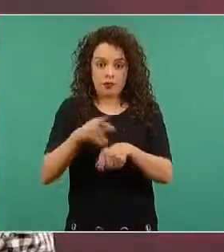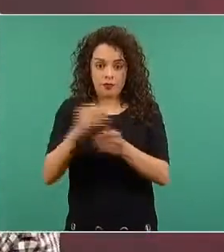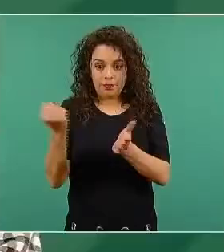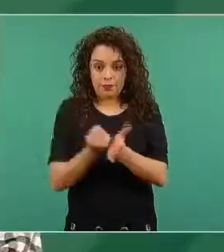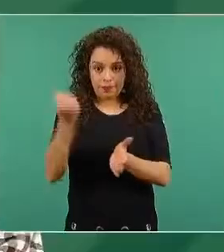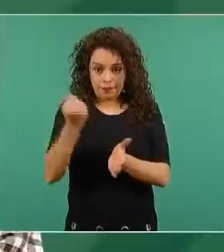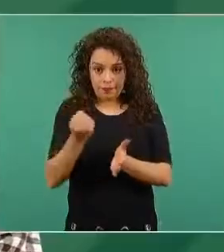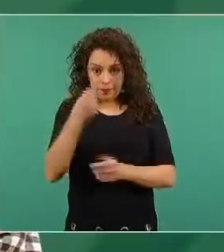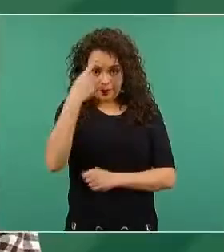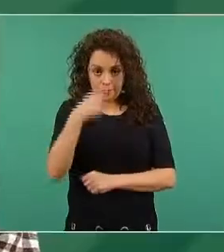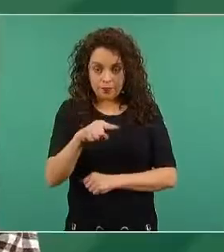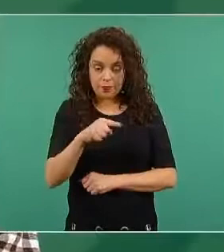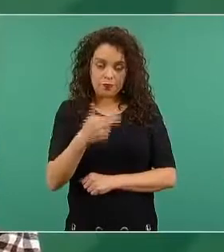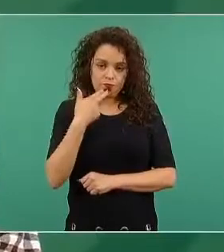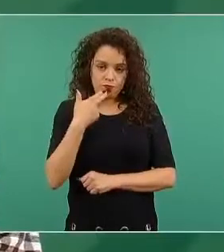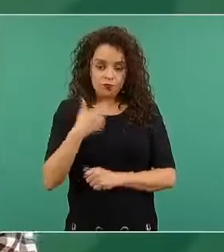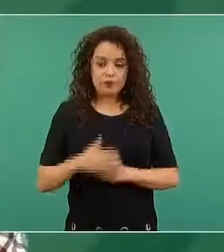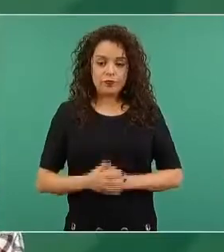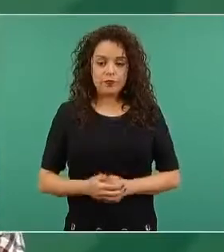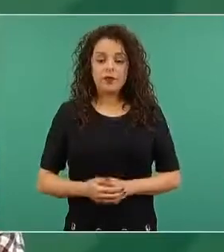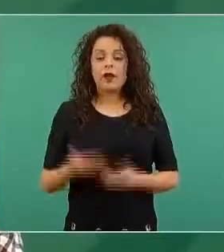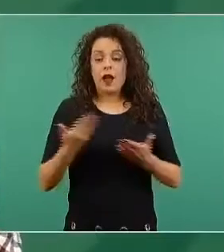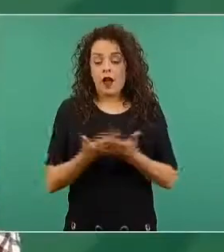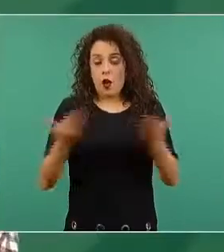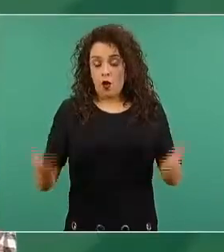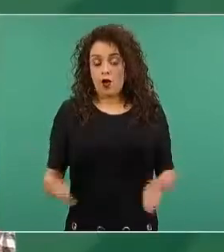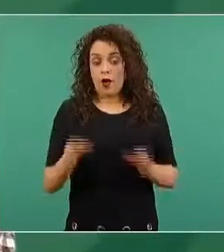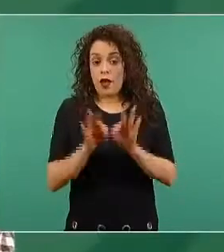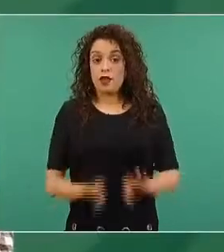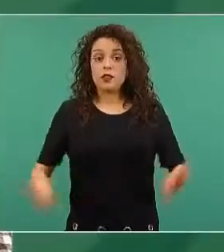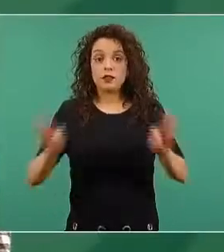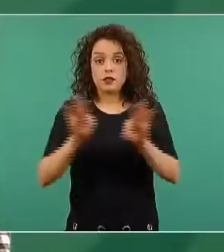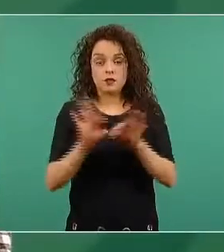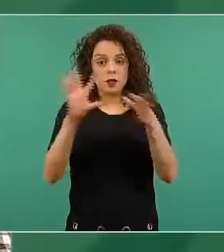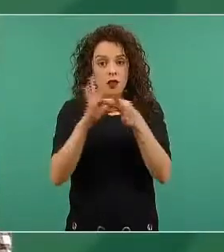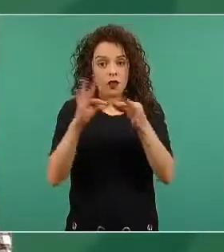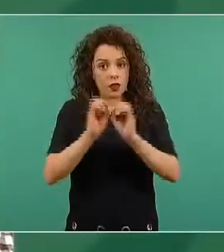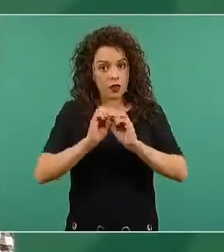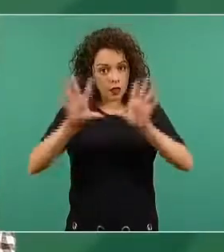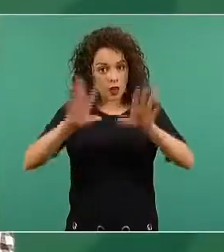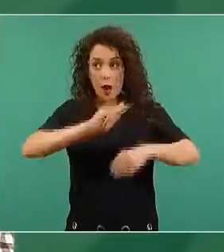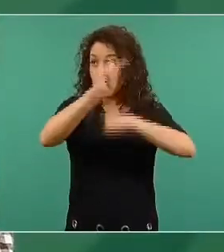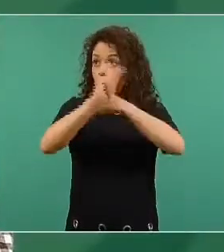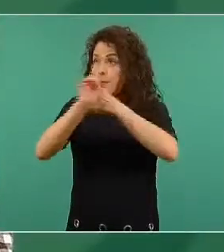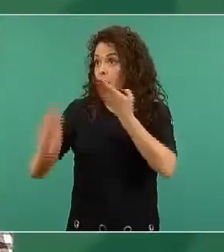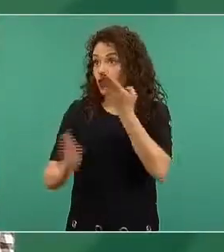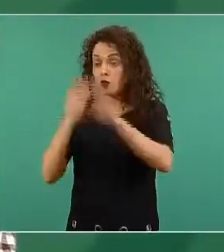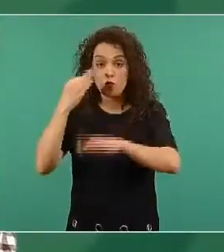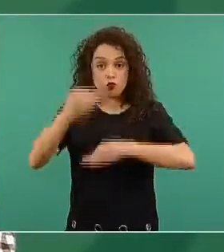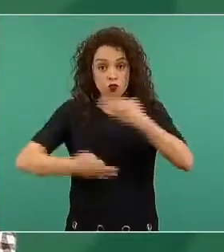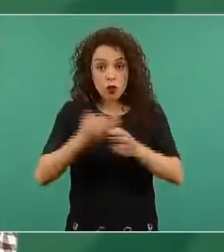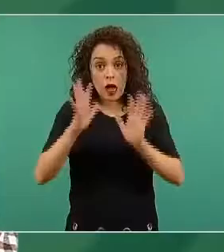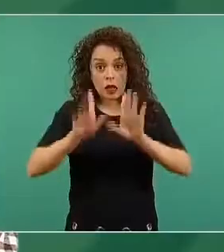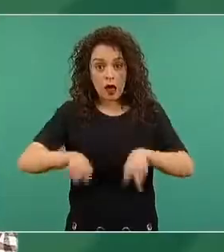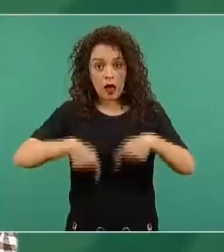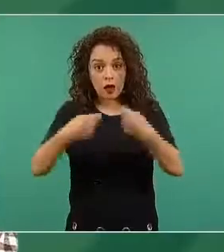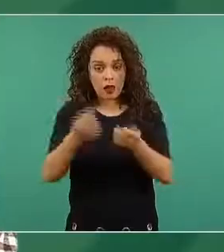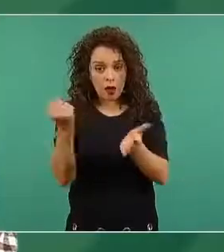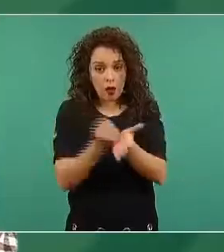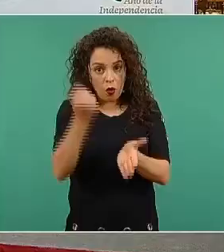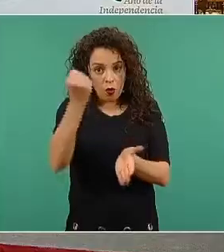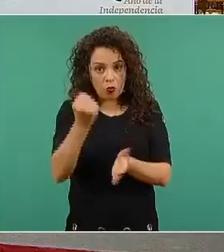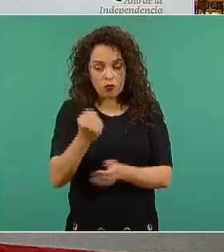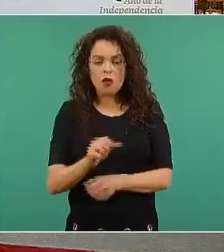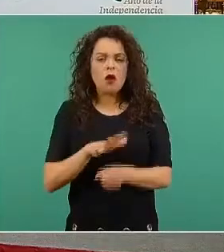sanitaria. Ahora, aquí es importante aclarar, en todos los países del mundo que hasta el momento han autorizado cualquiera de las vacunas